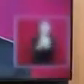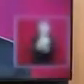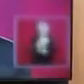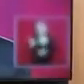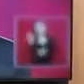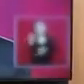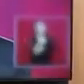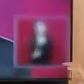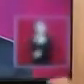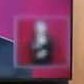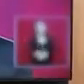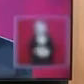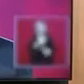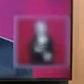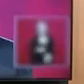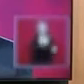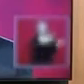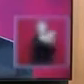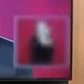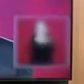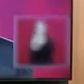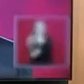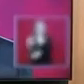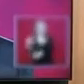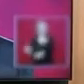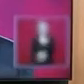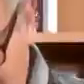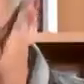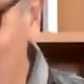terrible de este negocio. Y lo otro, otras